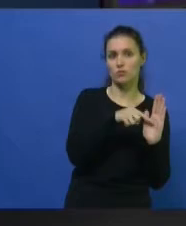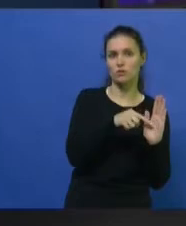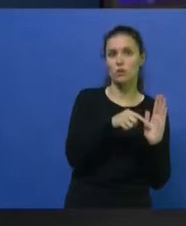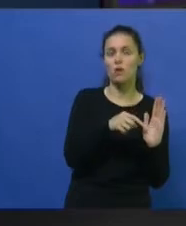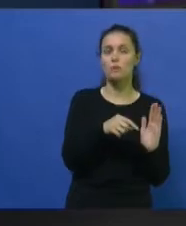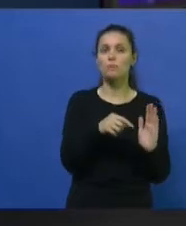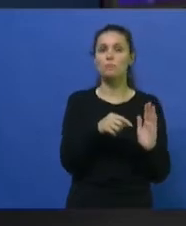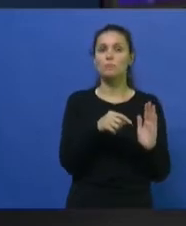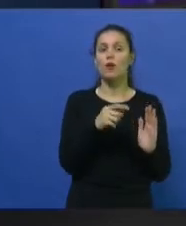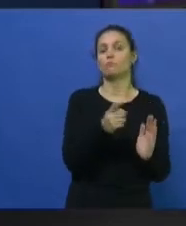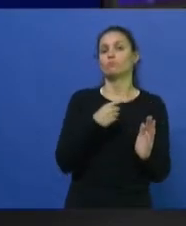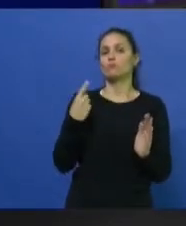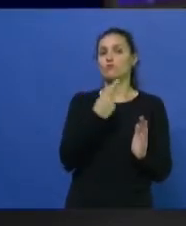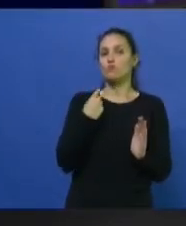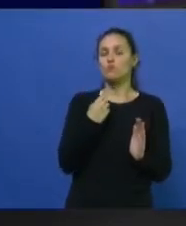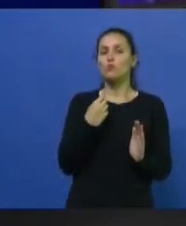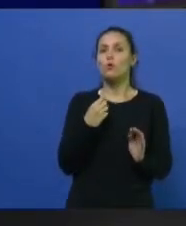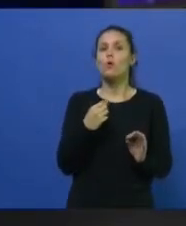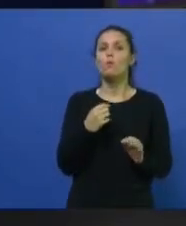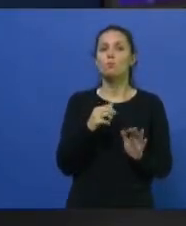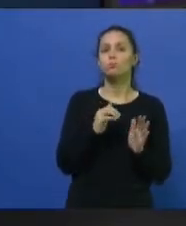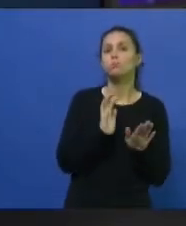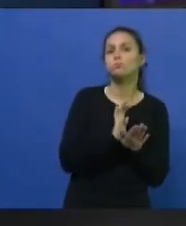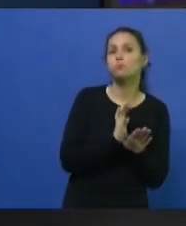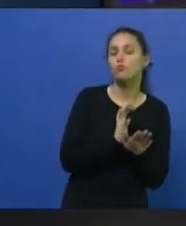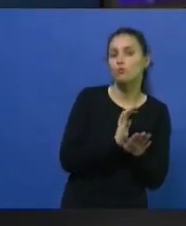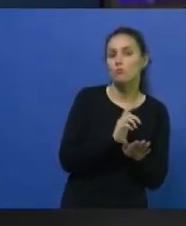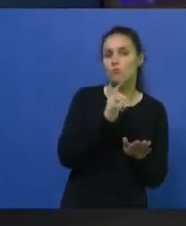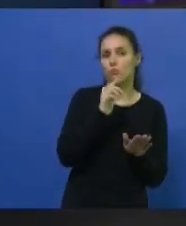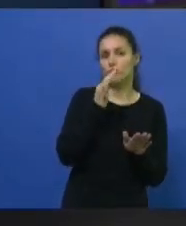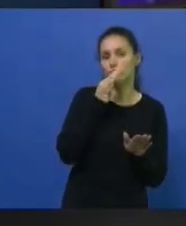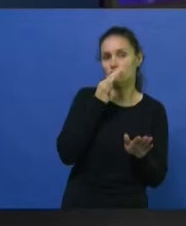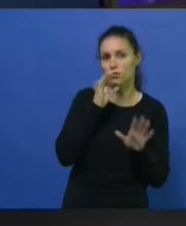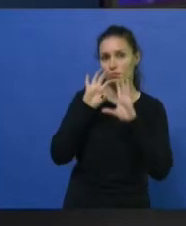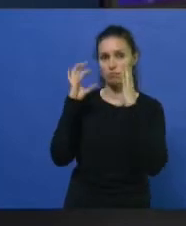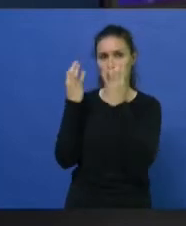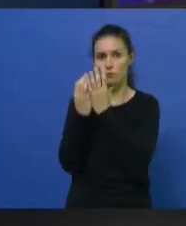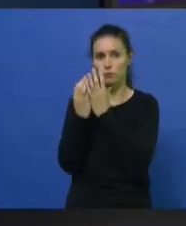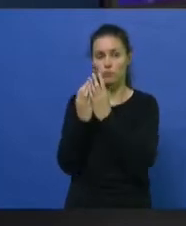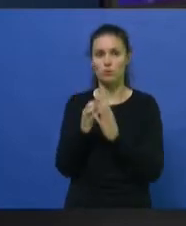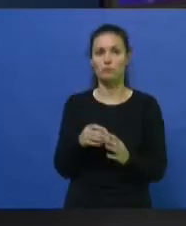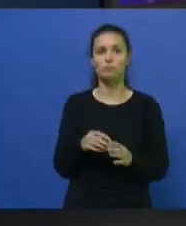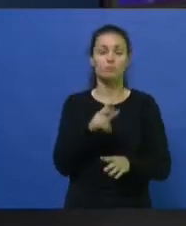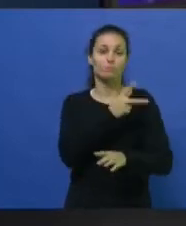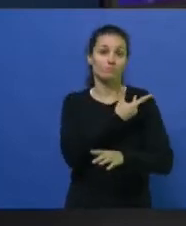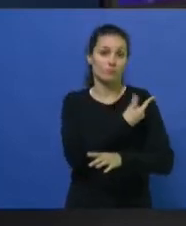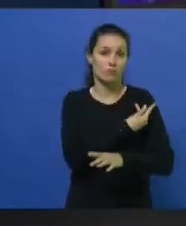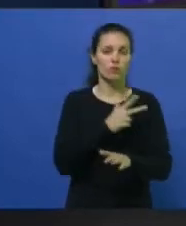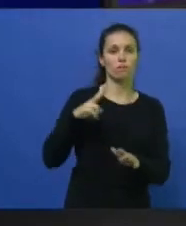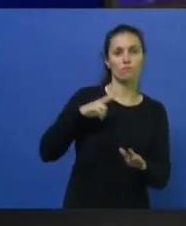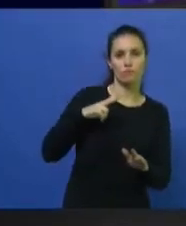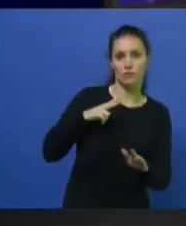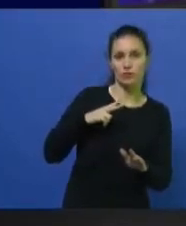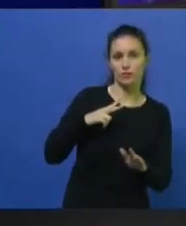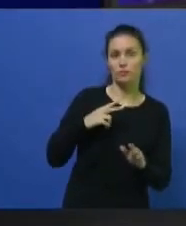mundo por la cantidad de vacunas que contempla este no está llegando cuál es la problemática real esto tiene que llegar desde nación